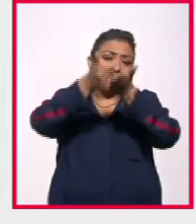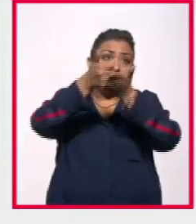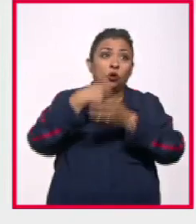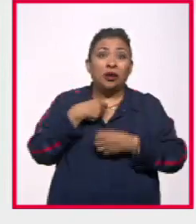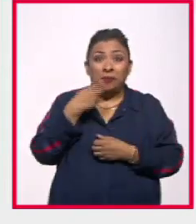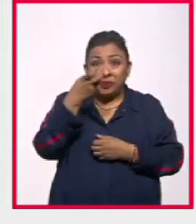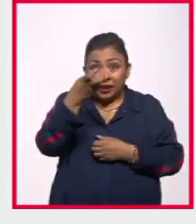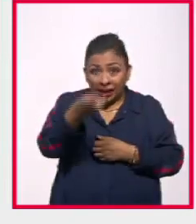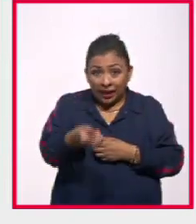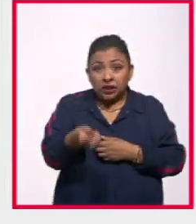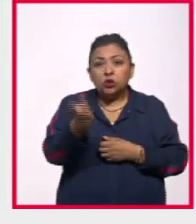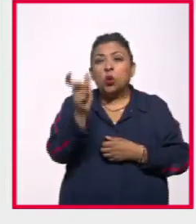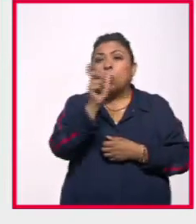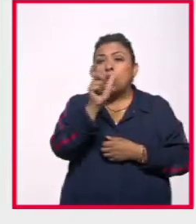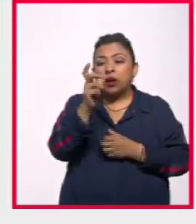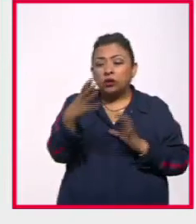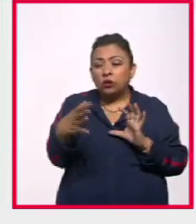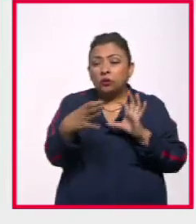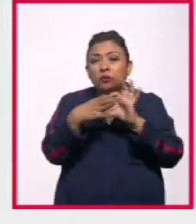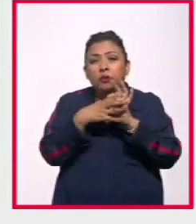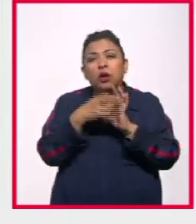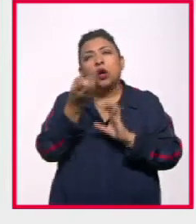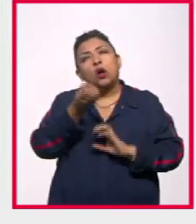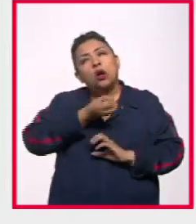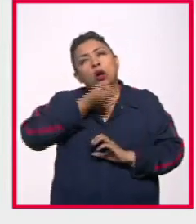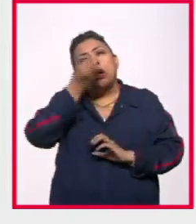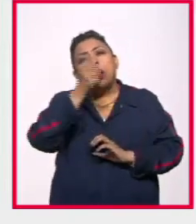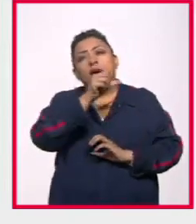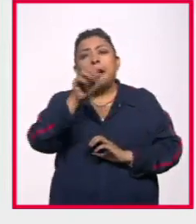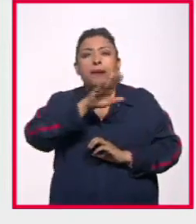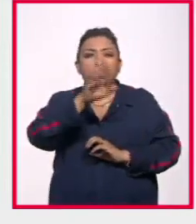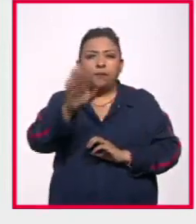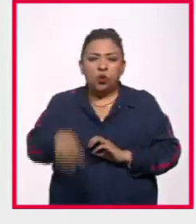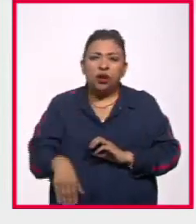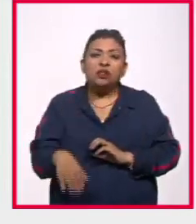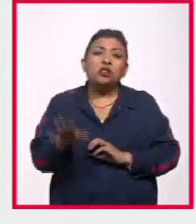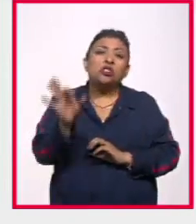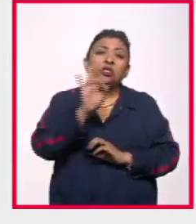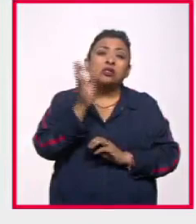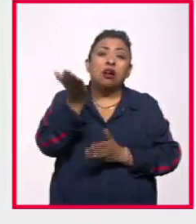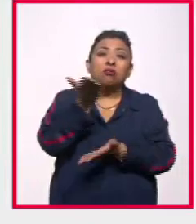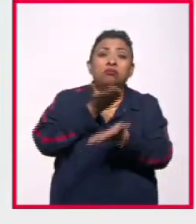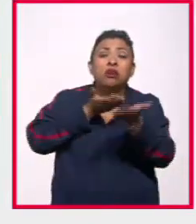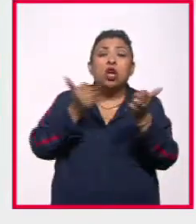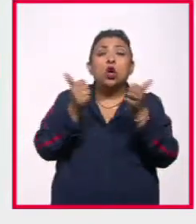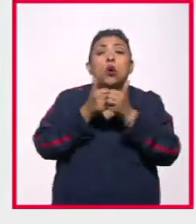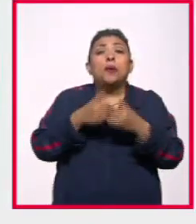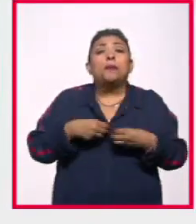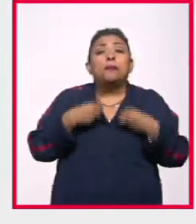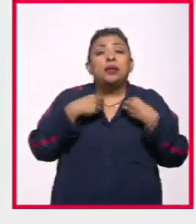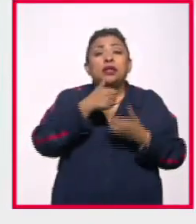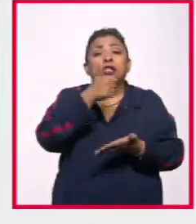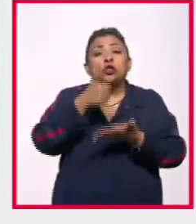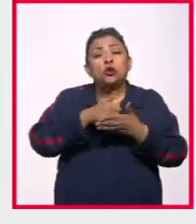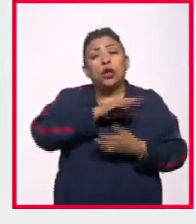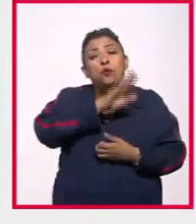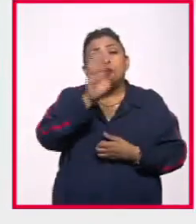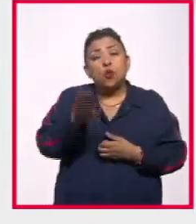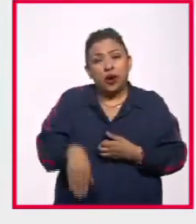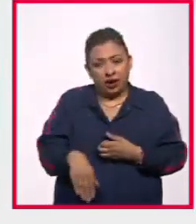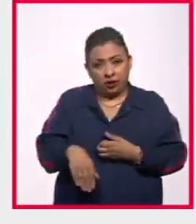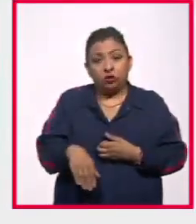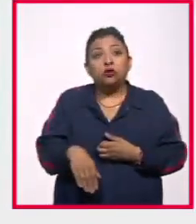En ese caso, cuando nos sumimos en las plegarias por nuestros muertos, estamos tal vez dialogando con la vida de nuestra Ciudad de los Muertos